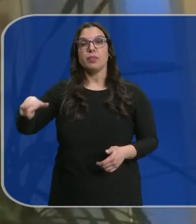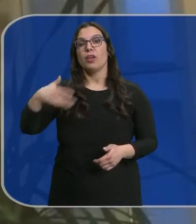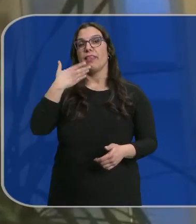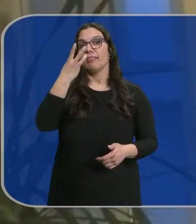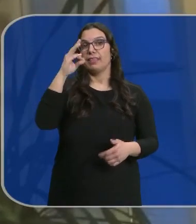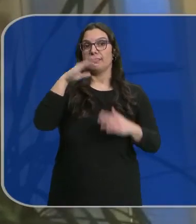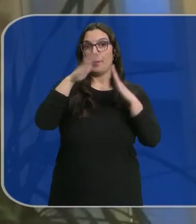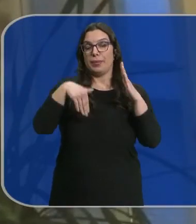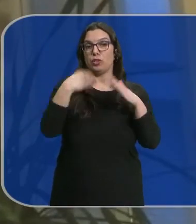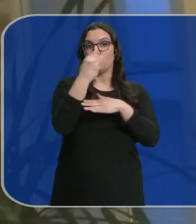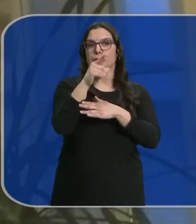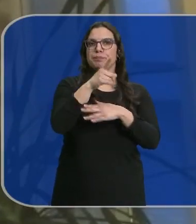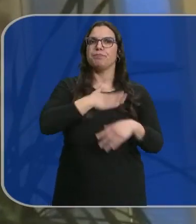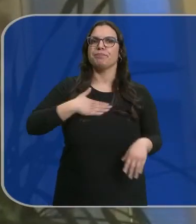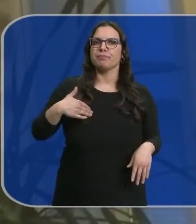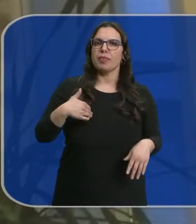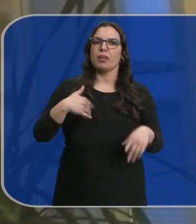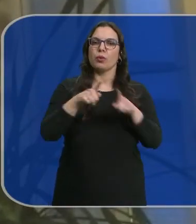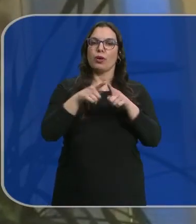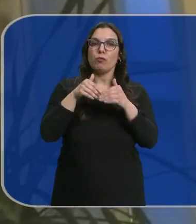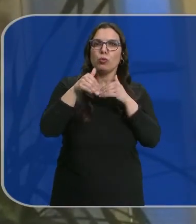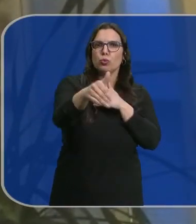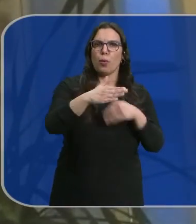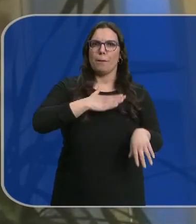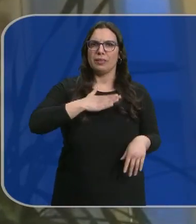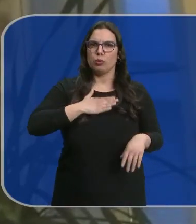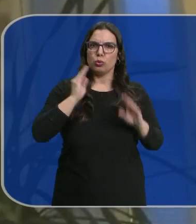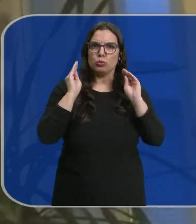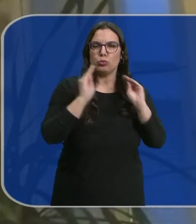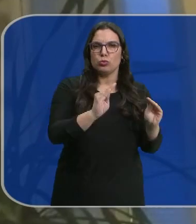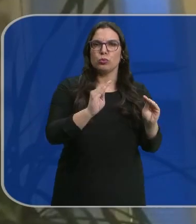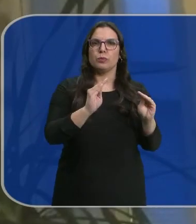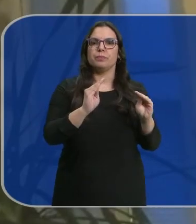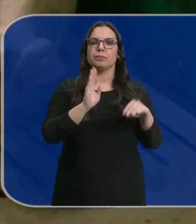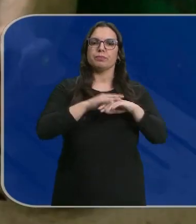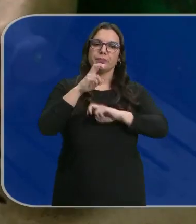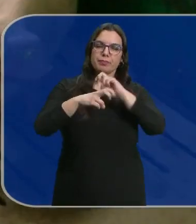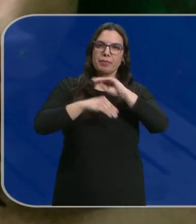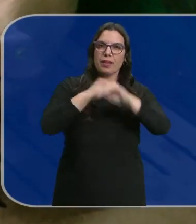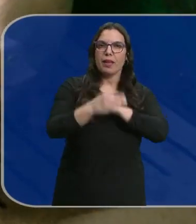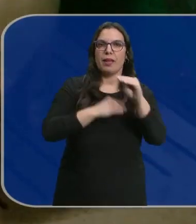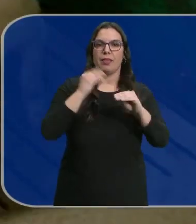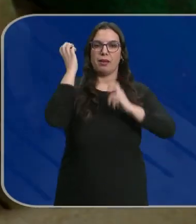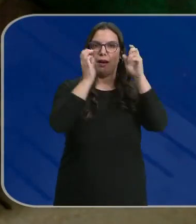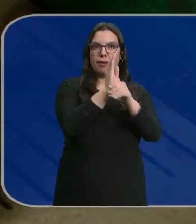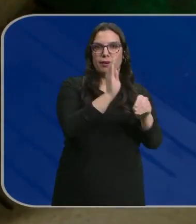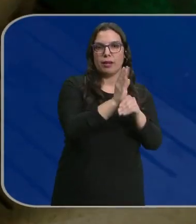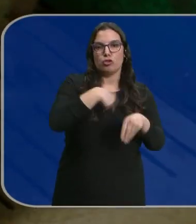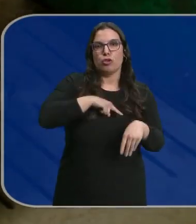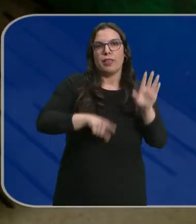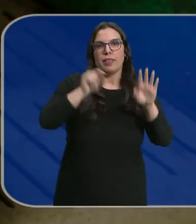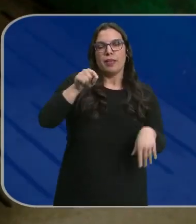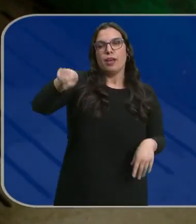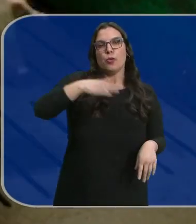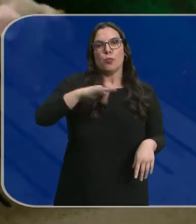menores de 30 años quieren invertir su futuro, su patrimonio en realizar una granja. No podemos nosotros decidir si